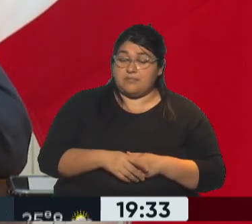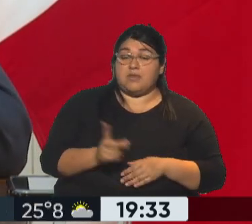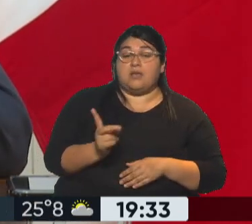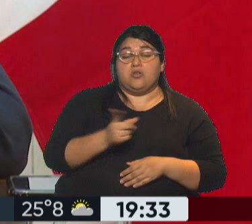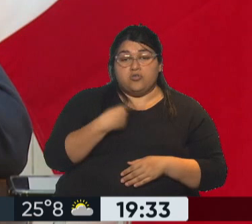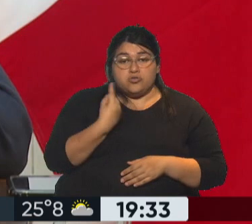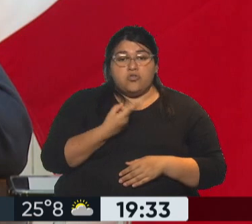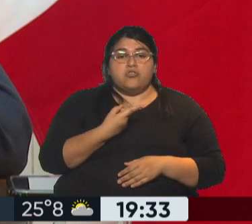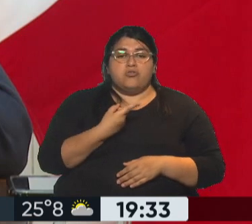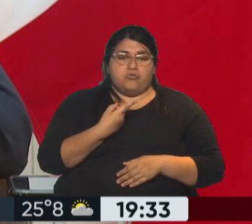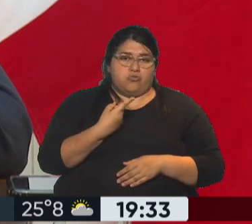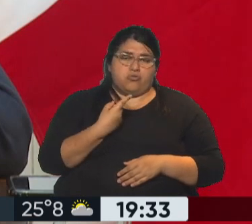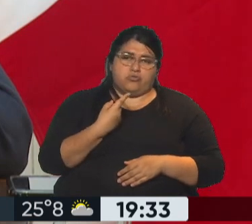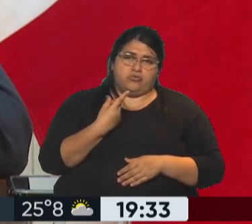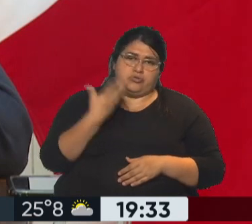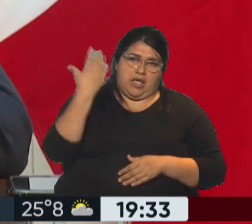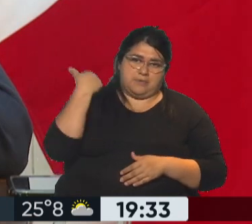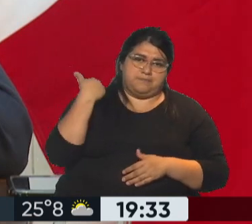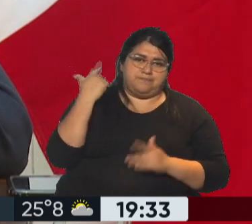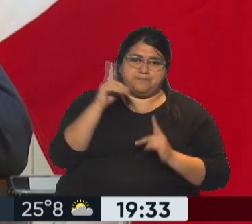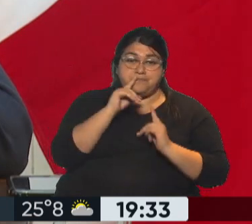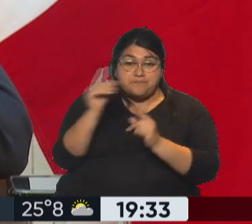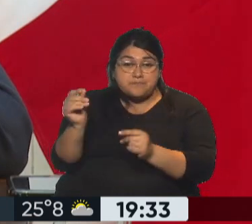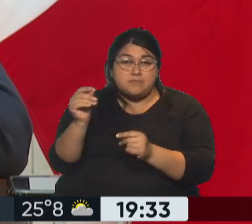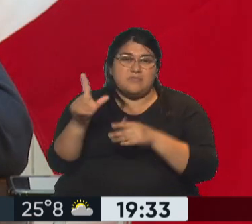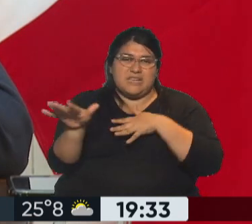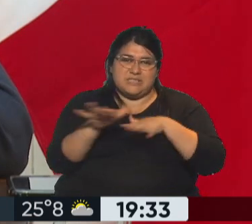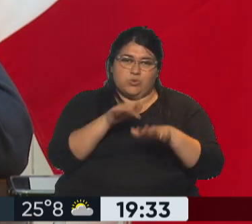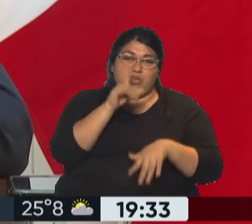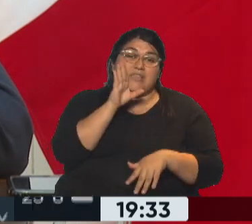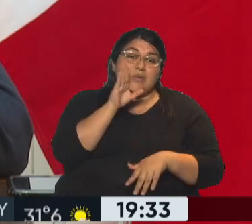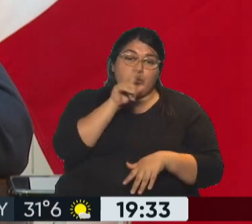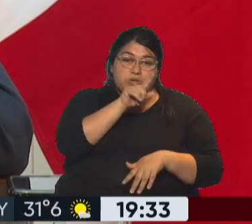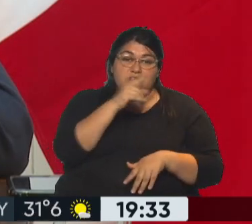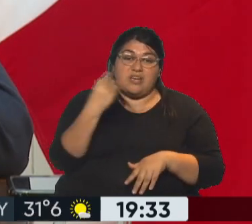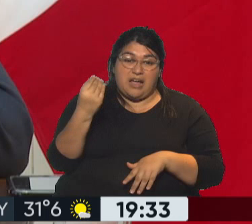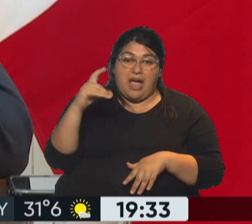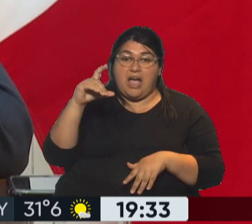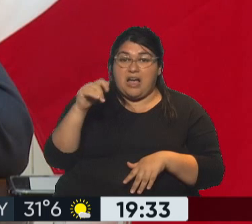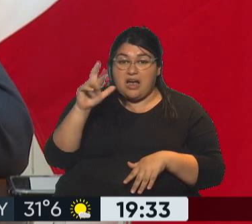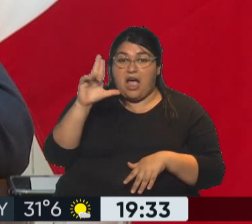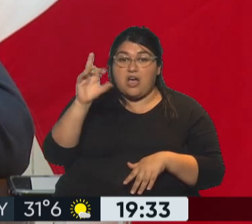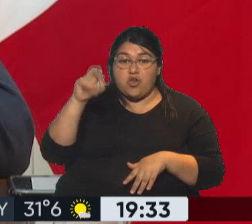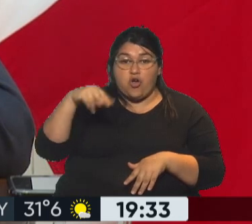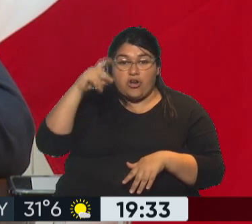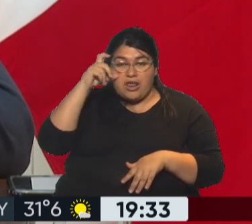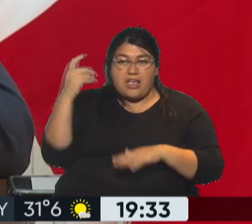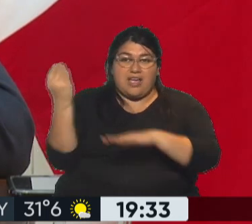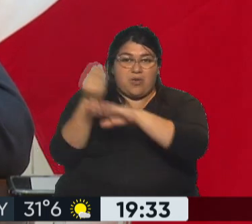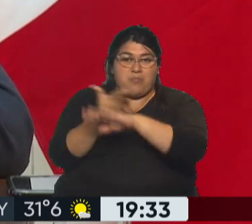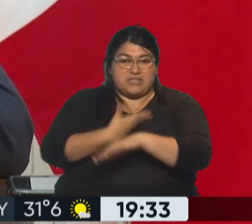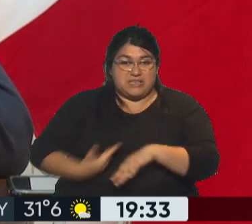Nosotros fuimos muy críticos de la actitud de Estados Unidos cuando puso a Claver Carone de presidente del BID. Rompió